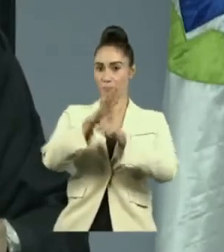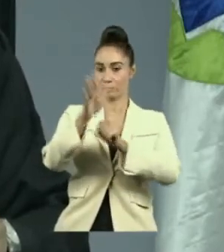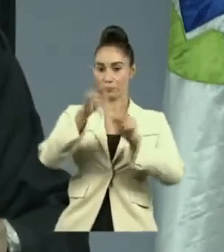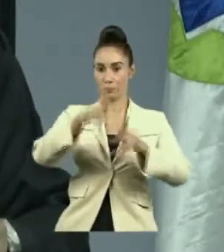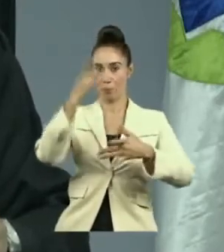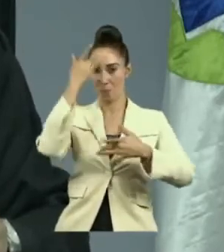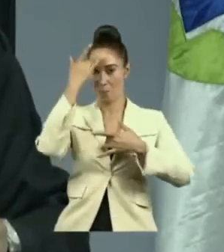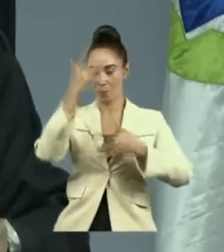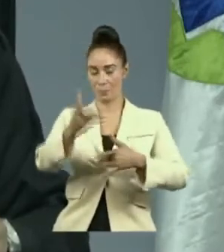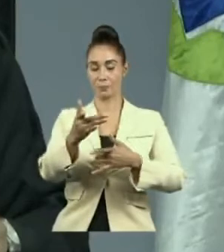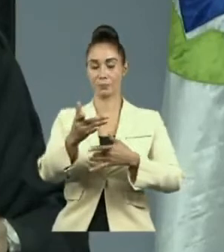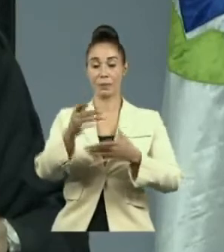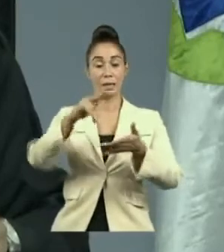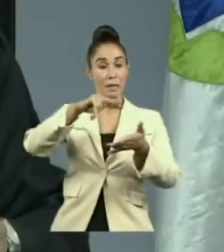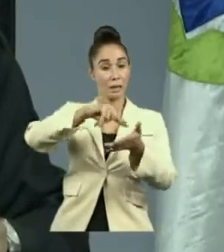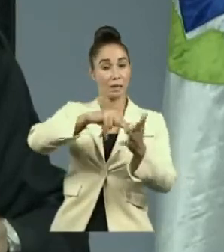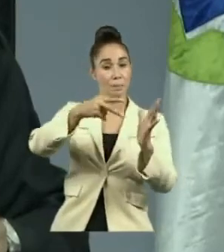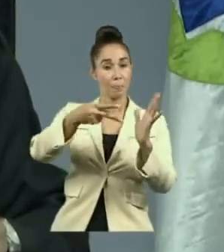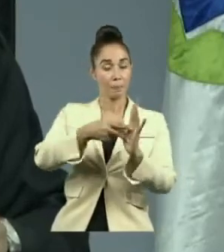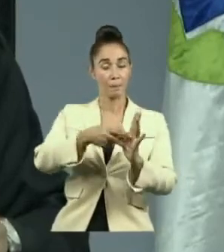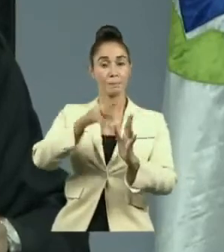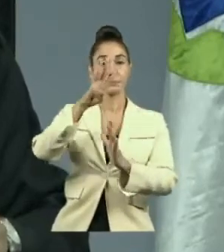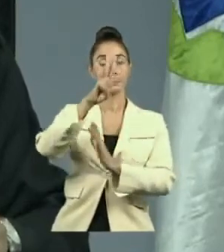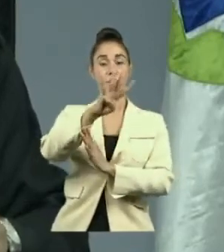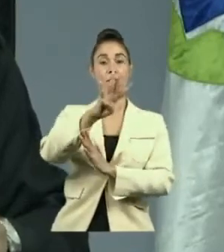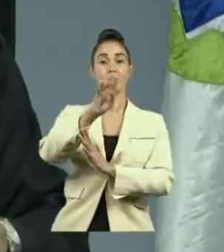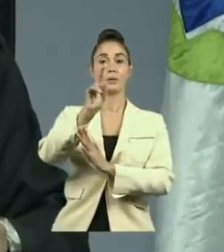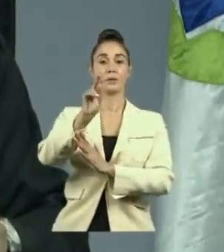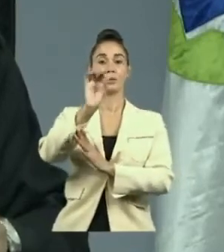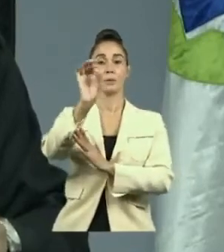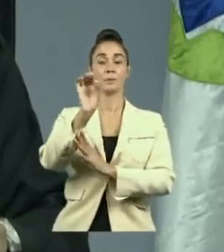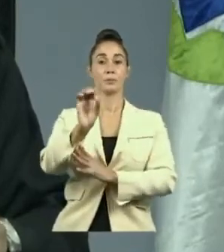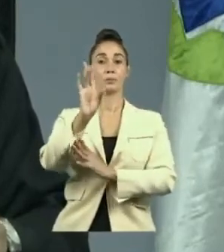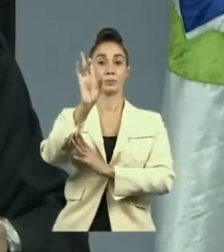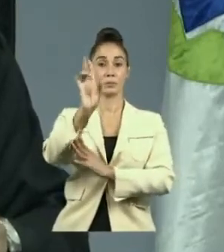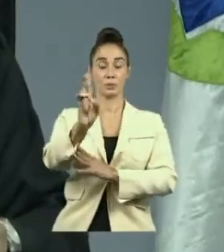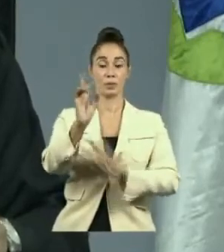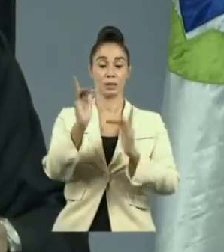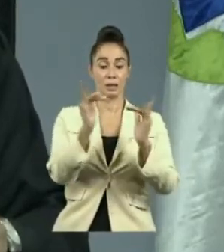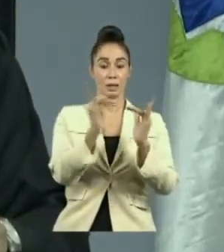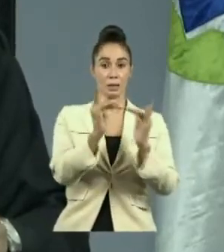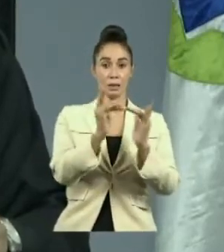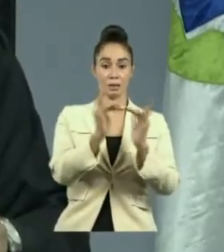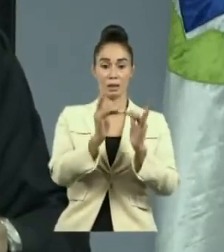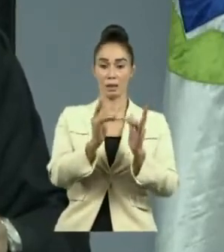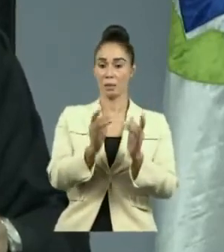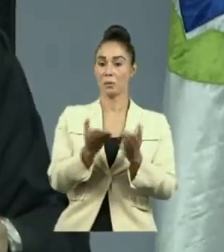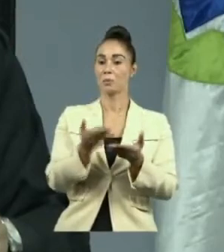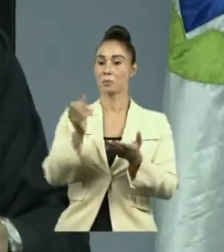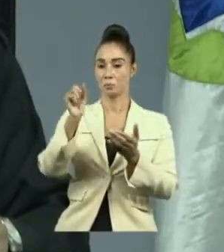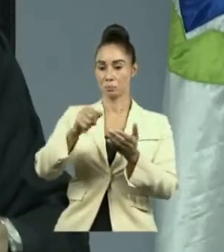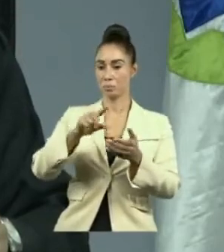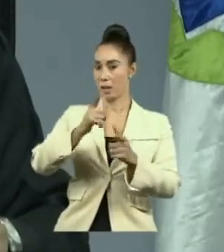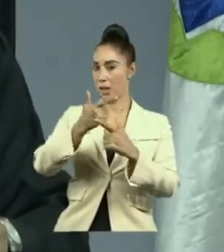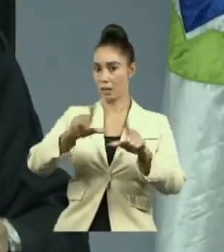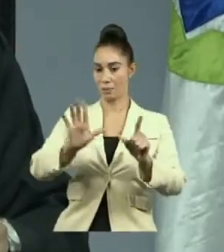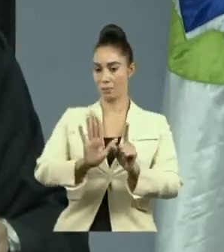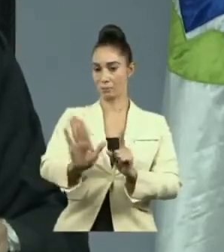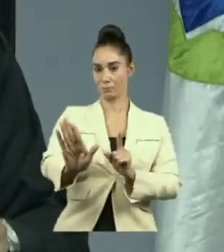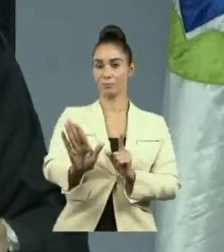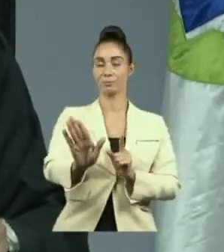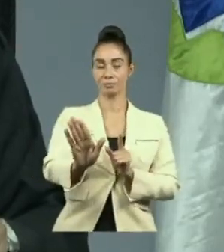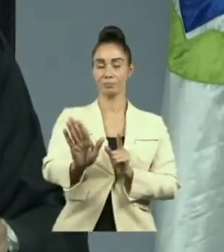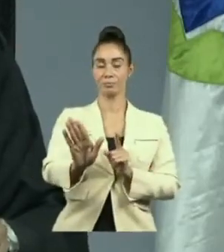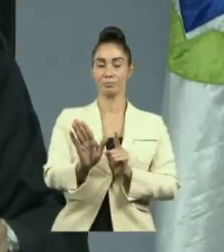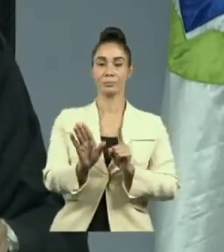el 42.7 por ciento del total de las camas disponibles igualmente